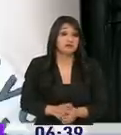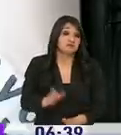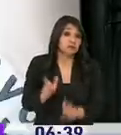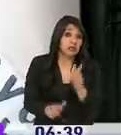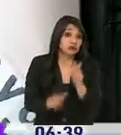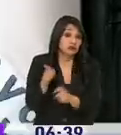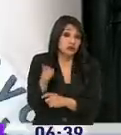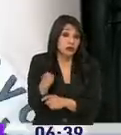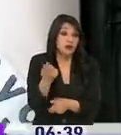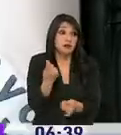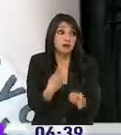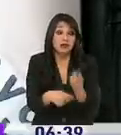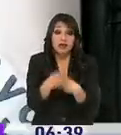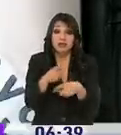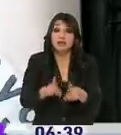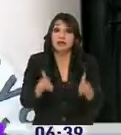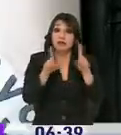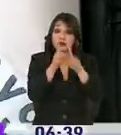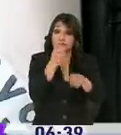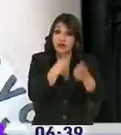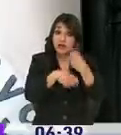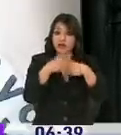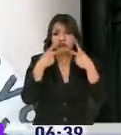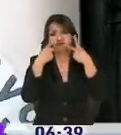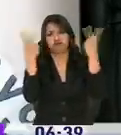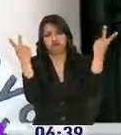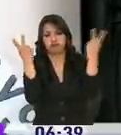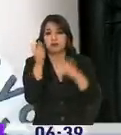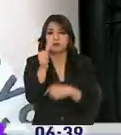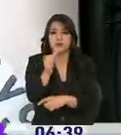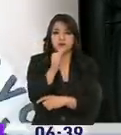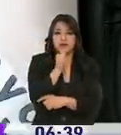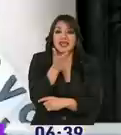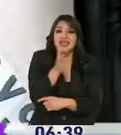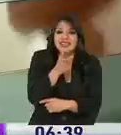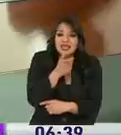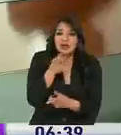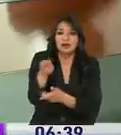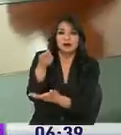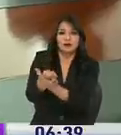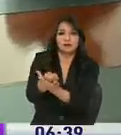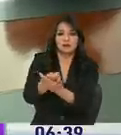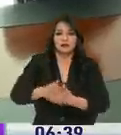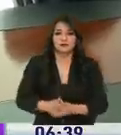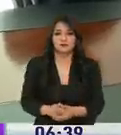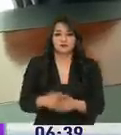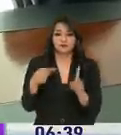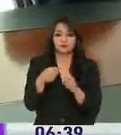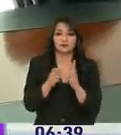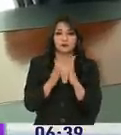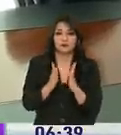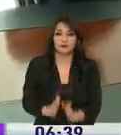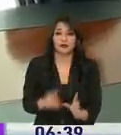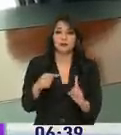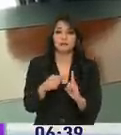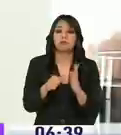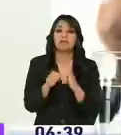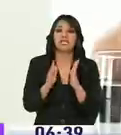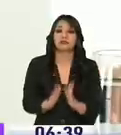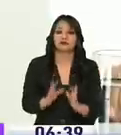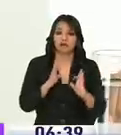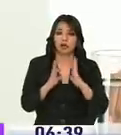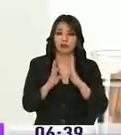que vendieron estas bases de datos públicas y privadas, a su vez, a quién adquirieron? Para Andrés Michelena, ministro de Telecomunicaciones,